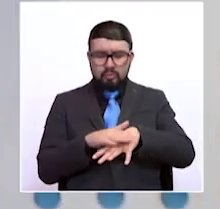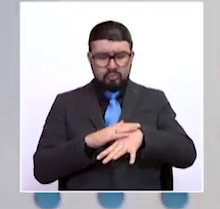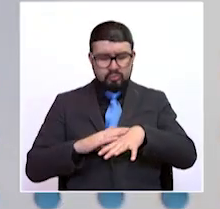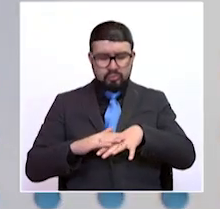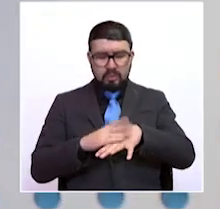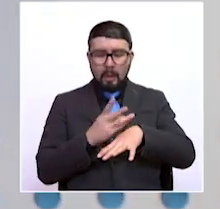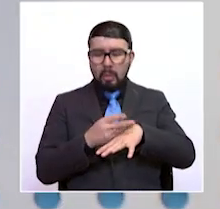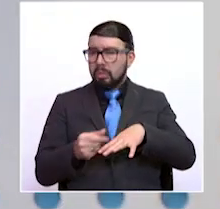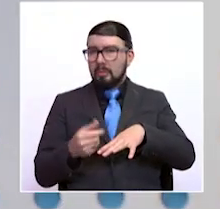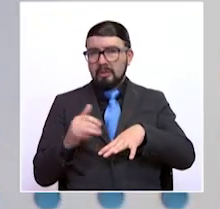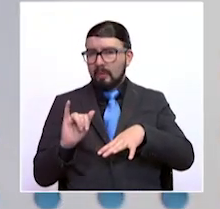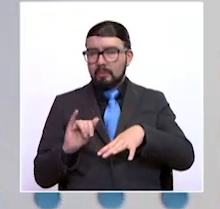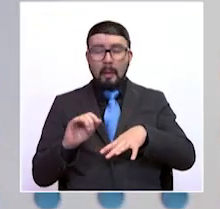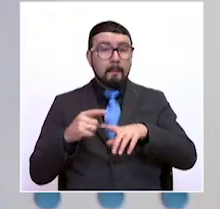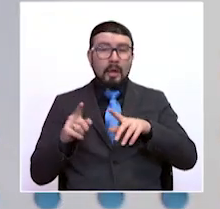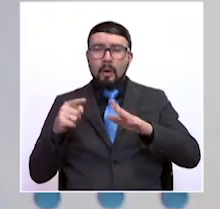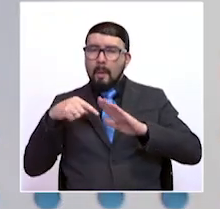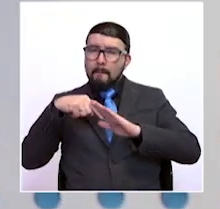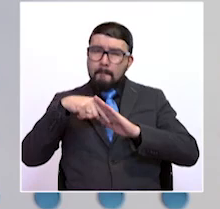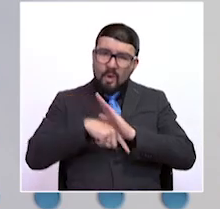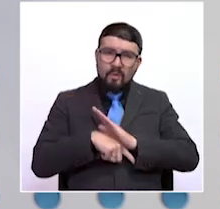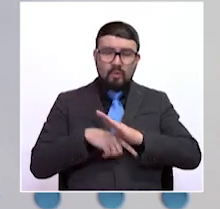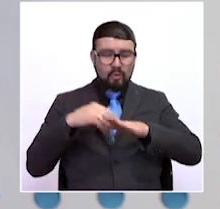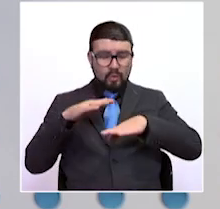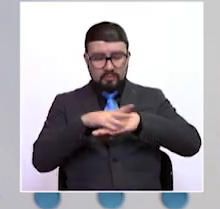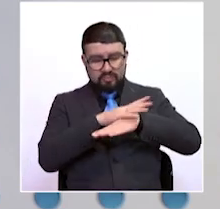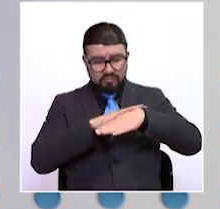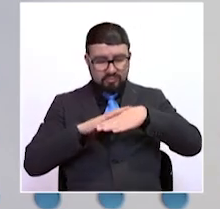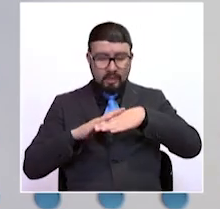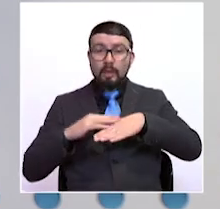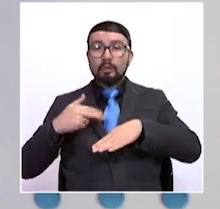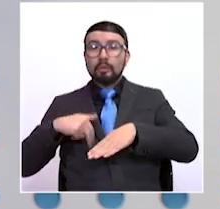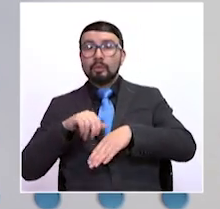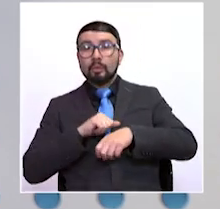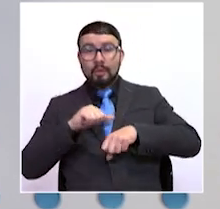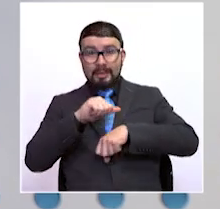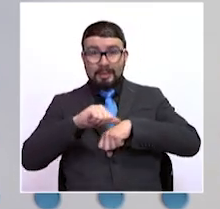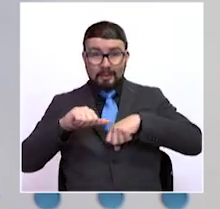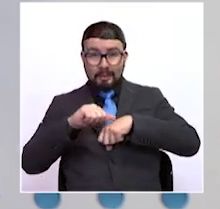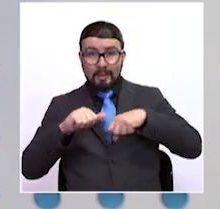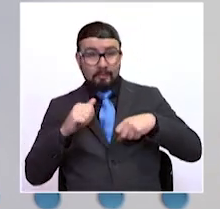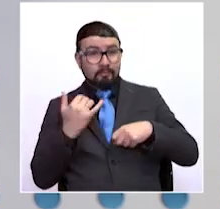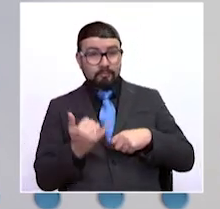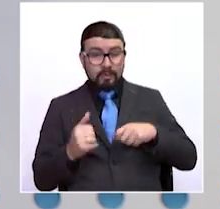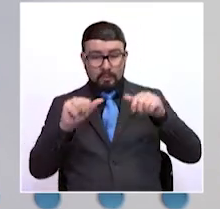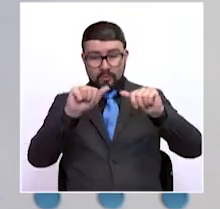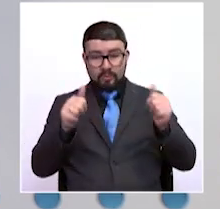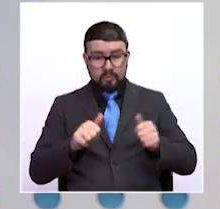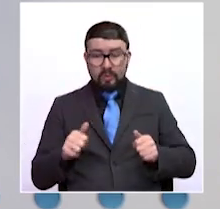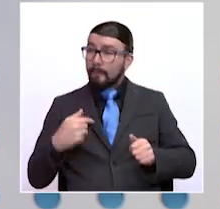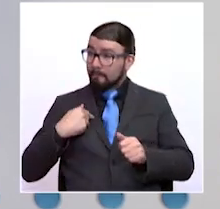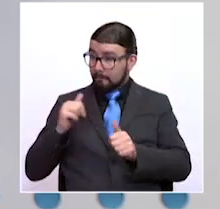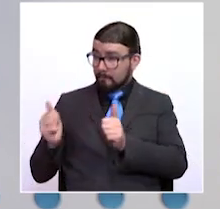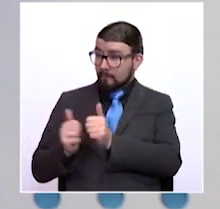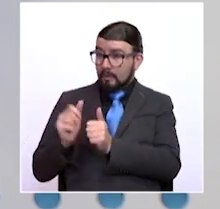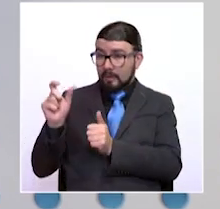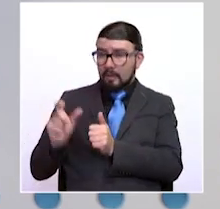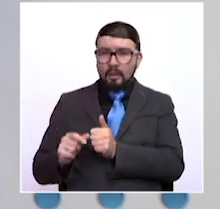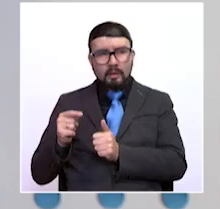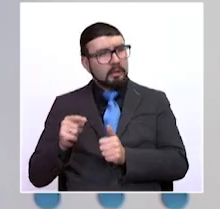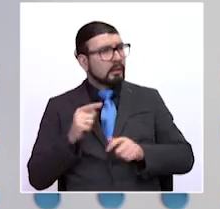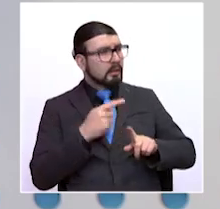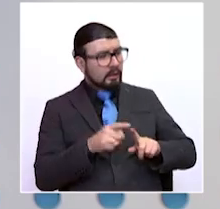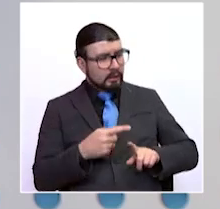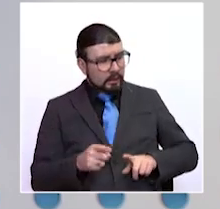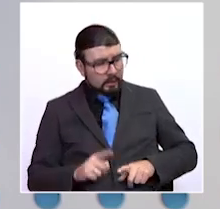pasan a un grado más profundo, nosotros necesitamos los cirujanos plásticos y yo como residente de la doctora Colombia tomamos varias medidas como